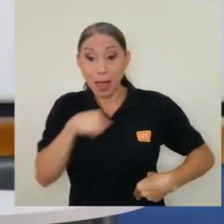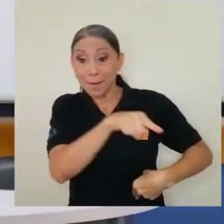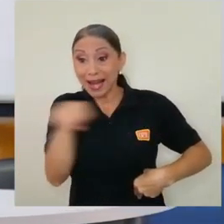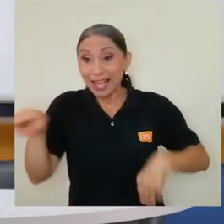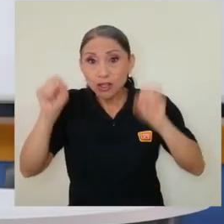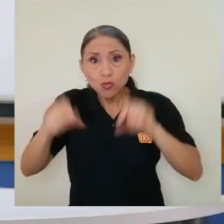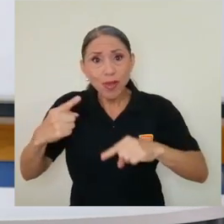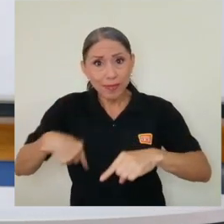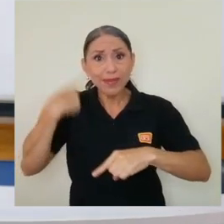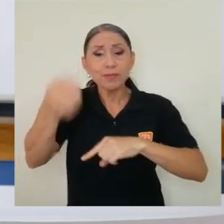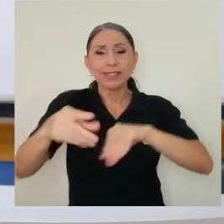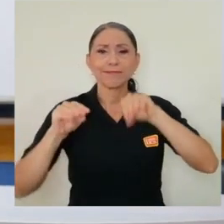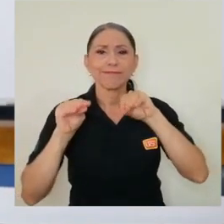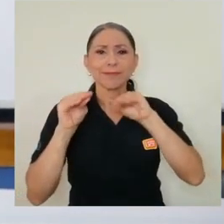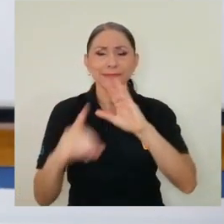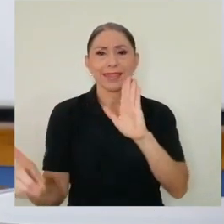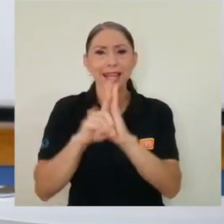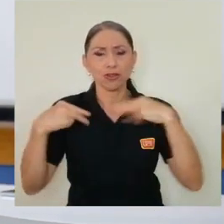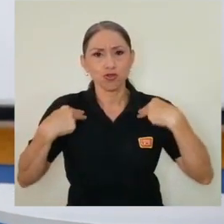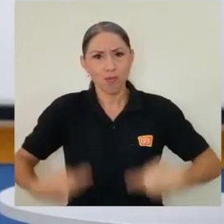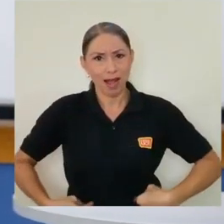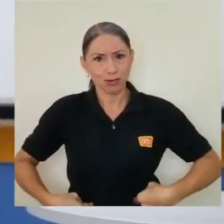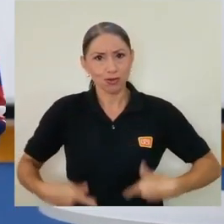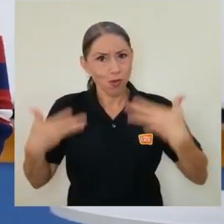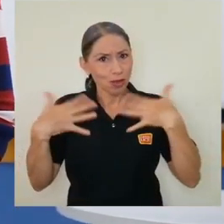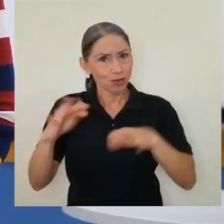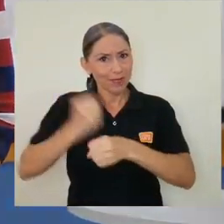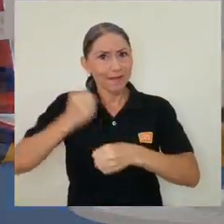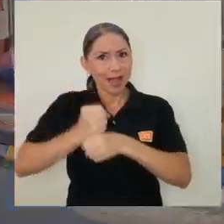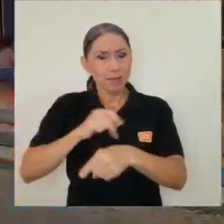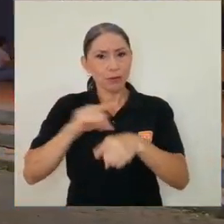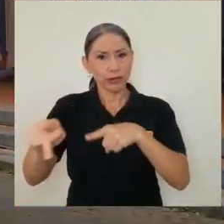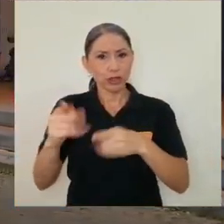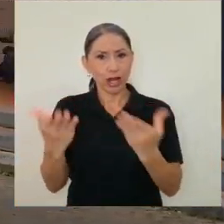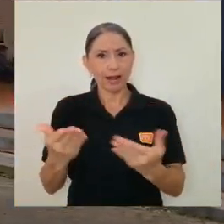educadores en derechos humanos después en el ejercicio profesional